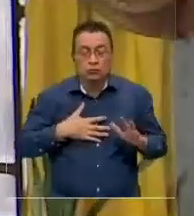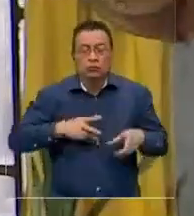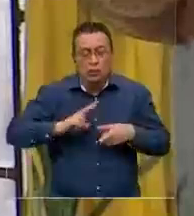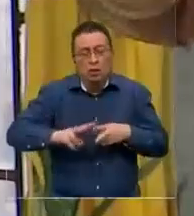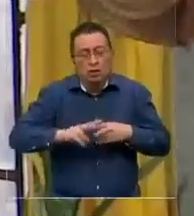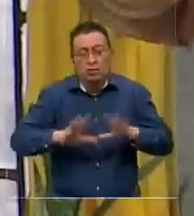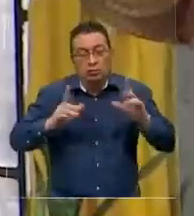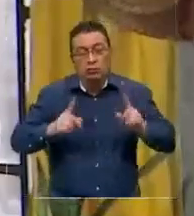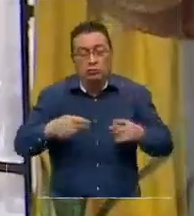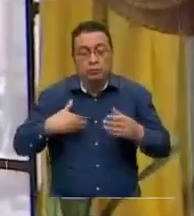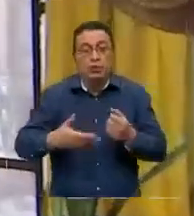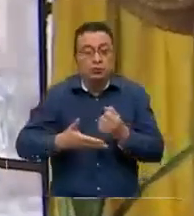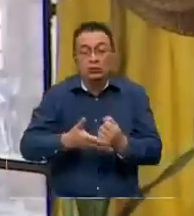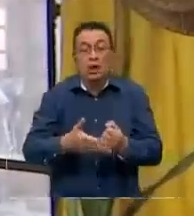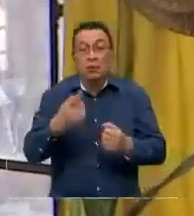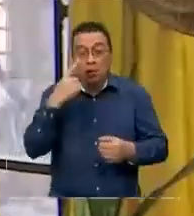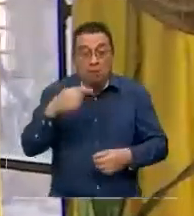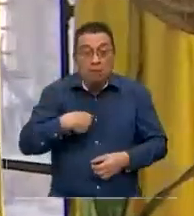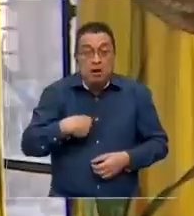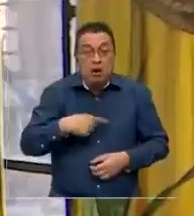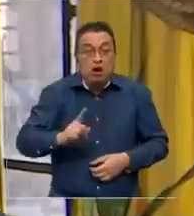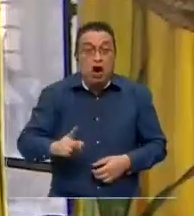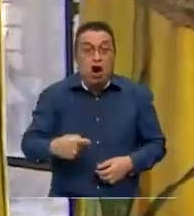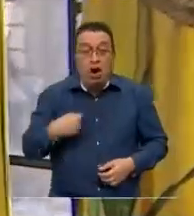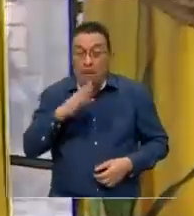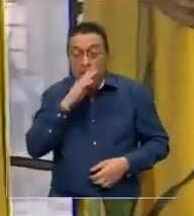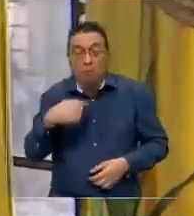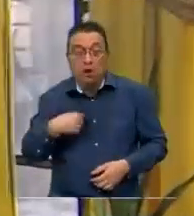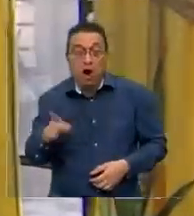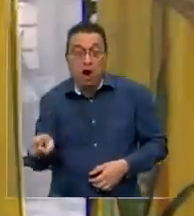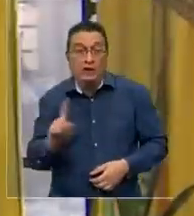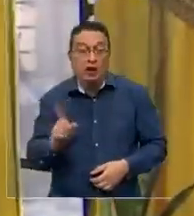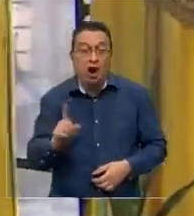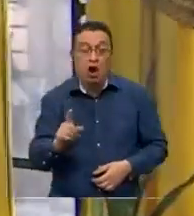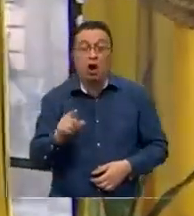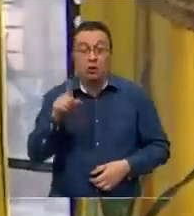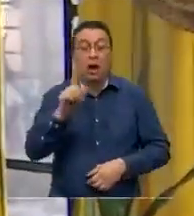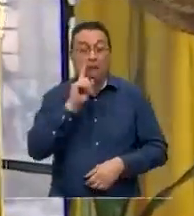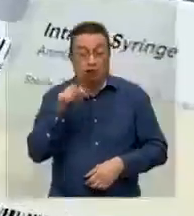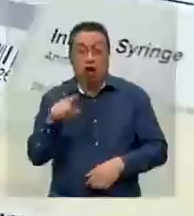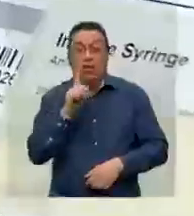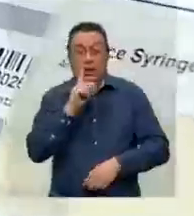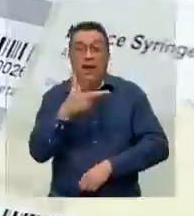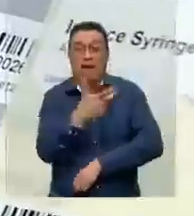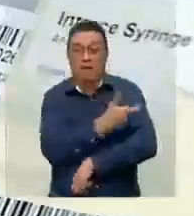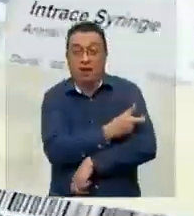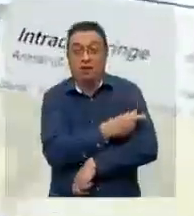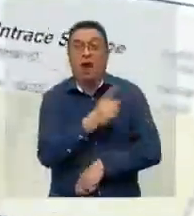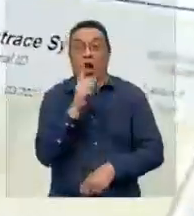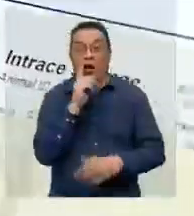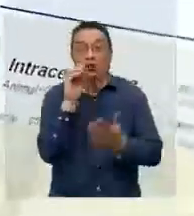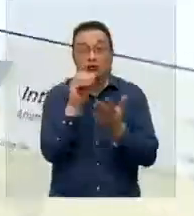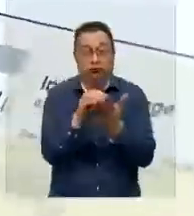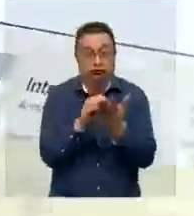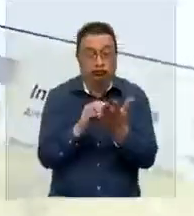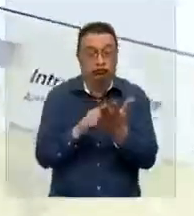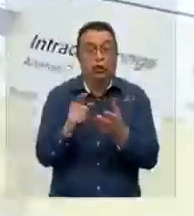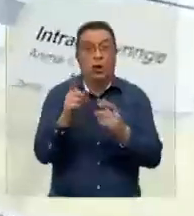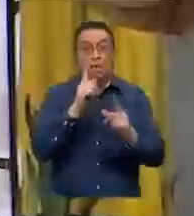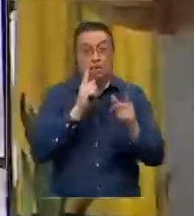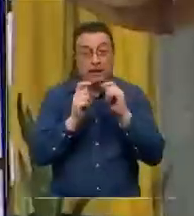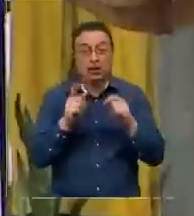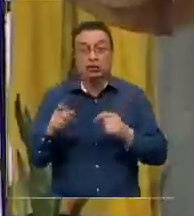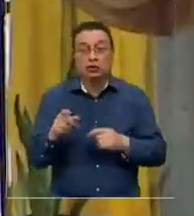te hagas pero no era mi perro no fue mi perro esos perros tienen las vacunas el tema del régimen es